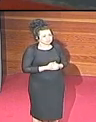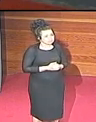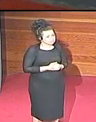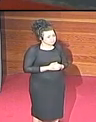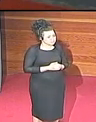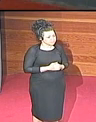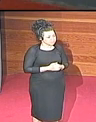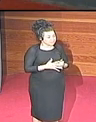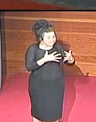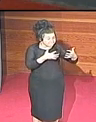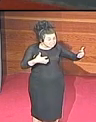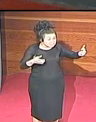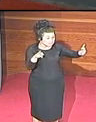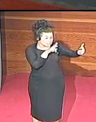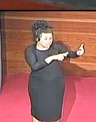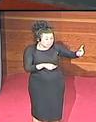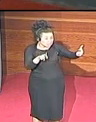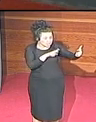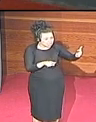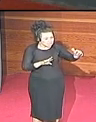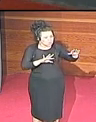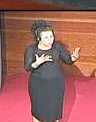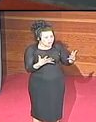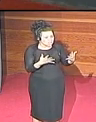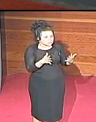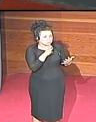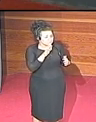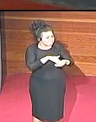Este mantra radica en tres mentiras.